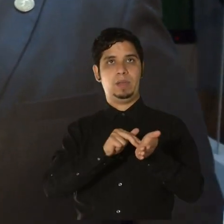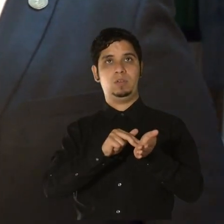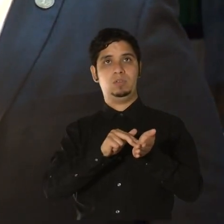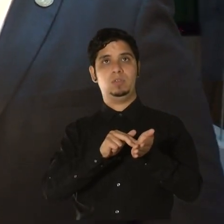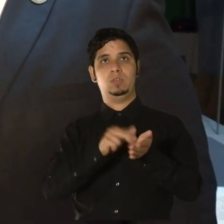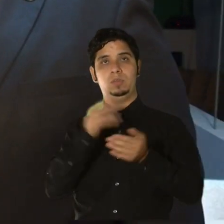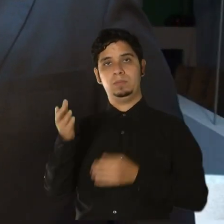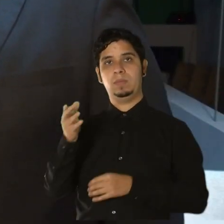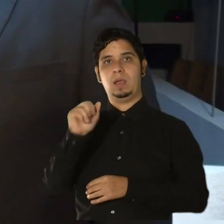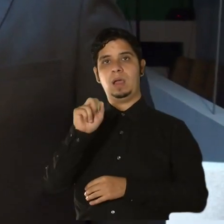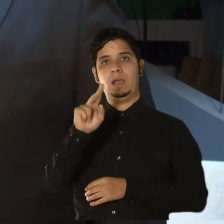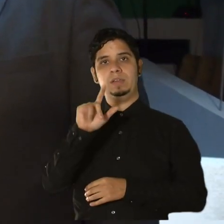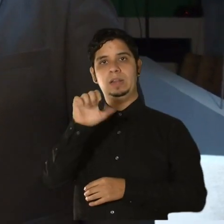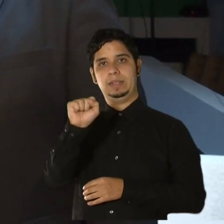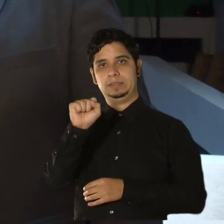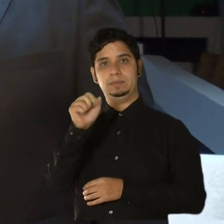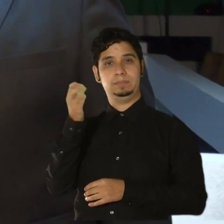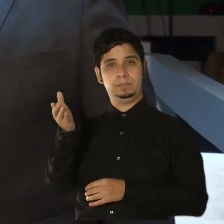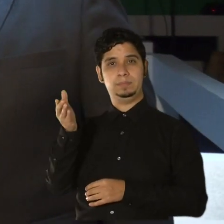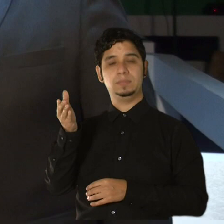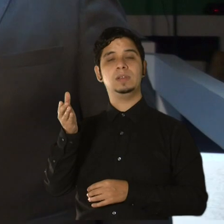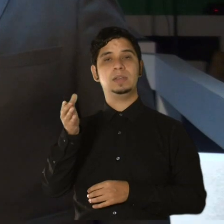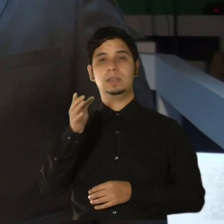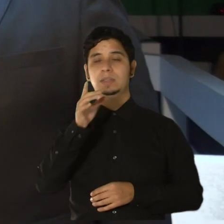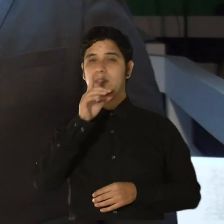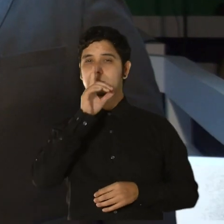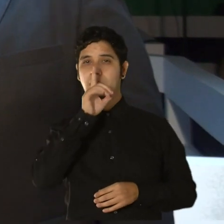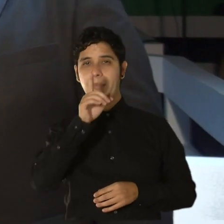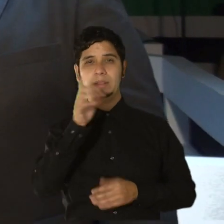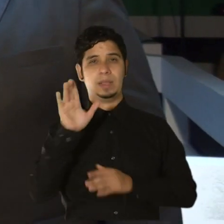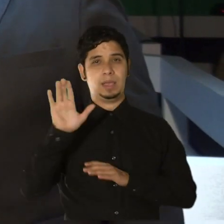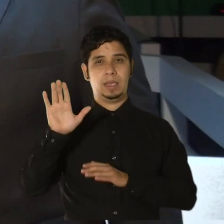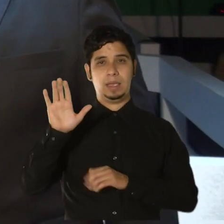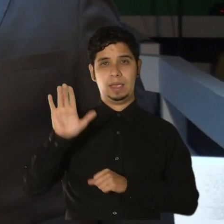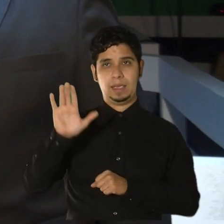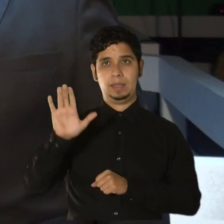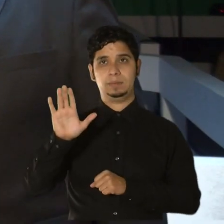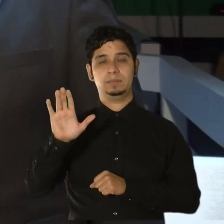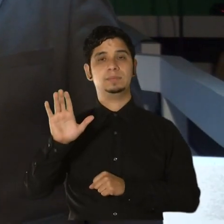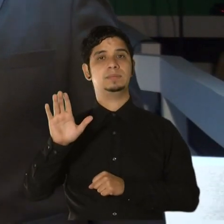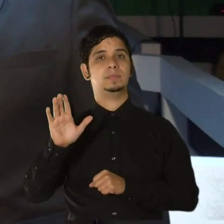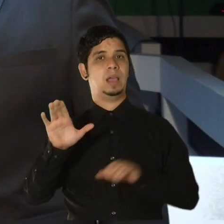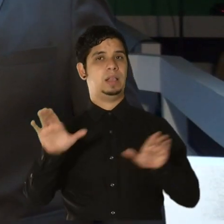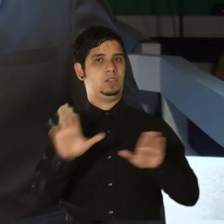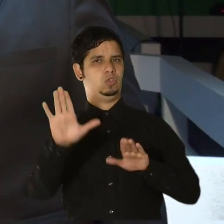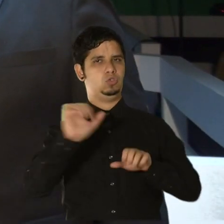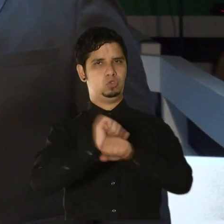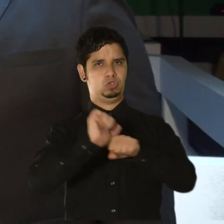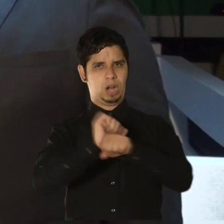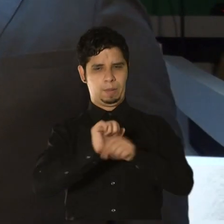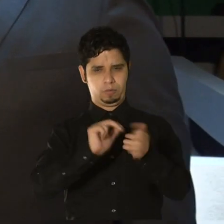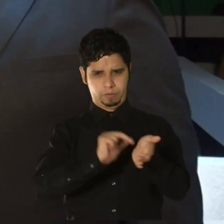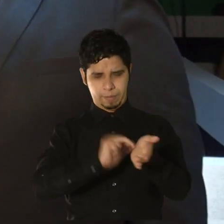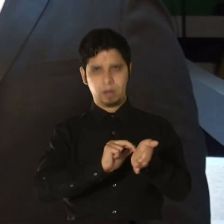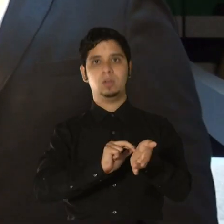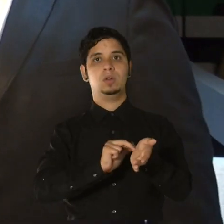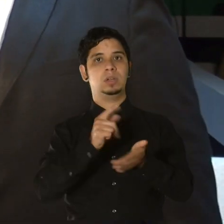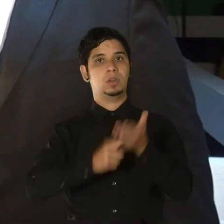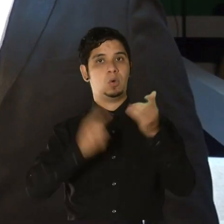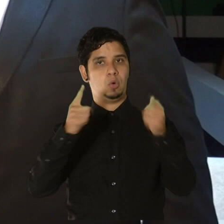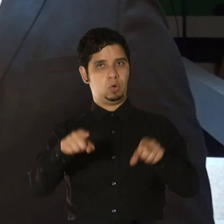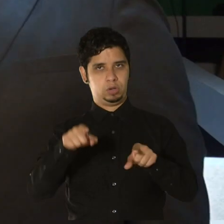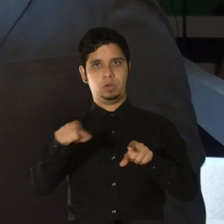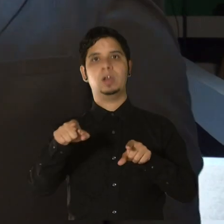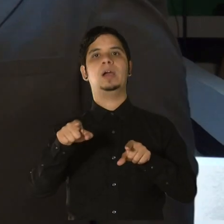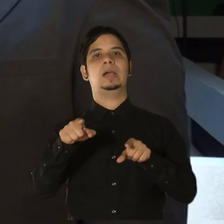Avilés, quien pues en efecto ofreciendo su función, su trabajo, su desempeño, experimentó un